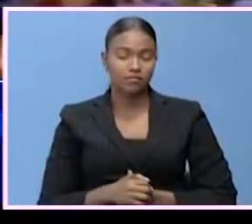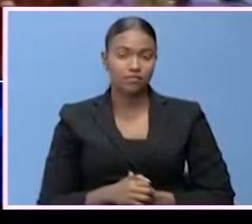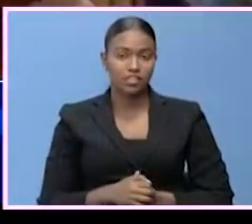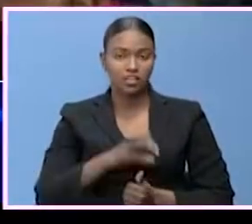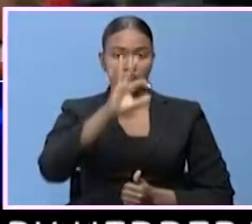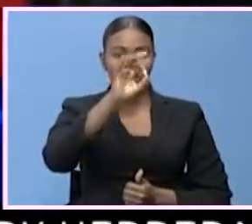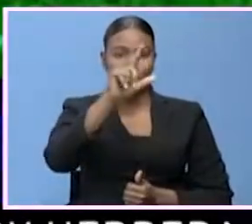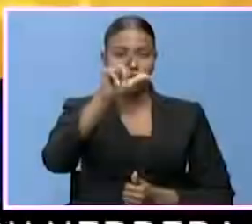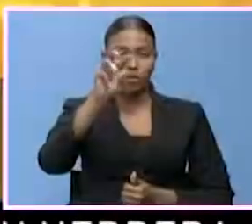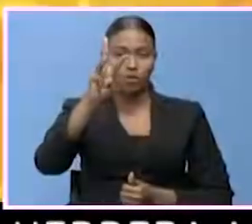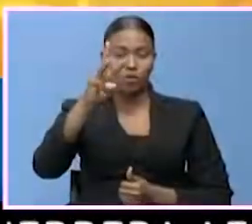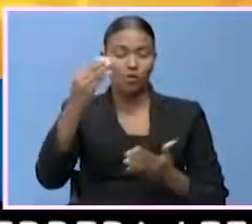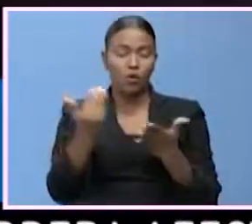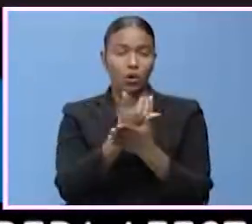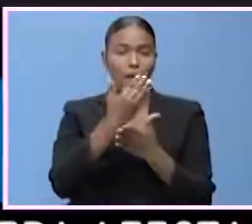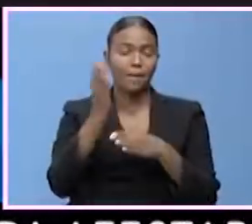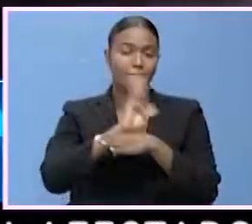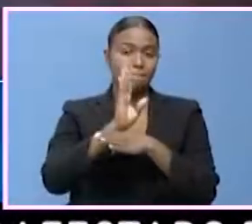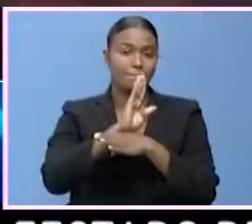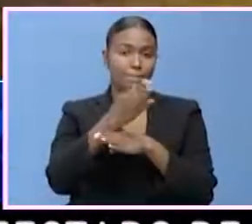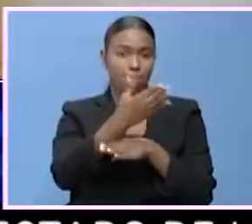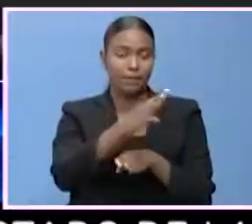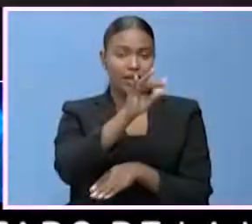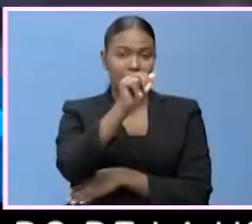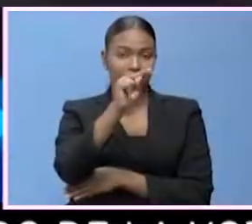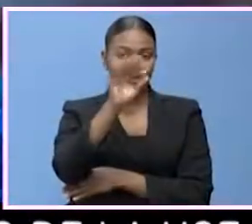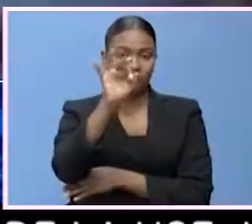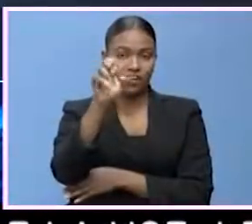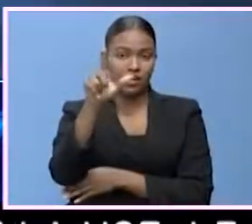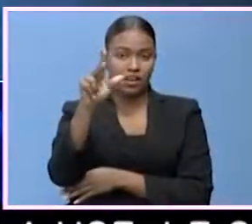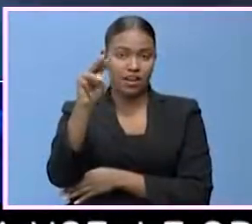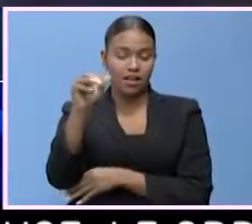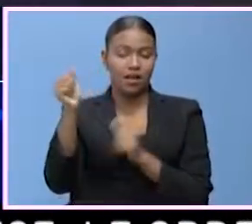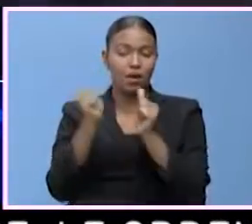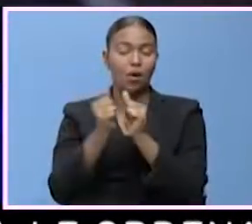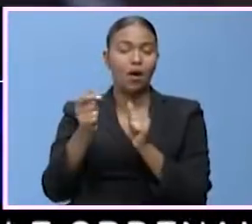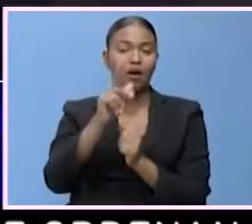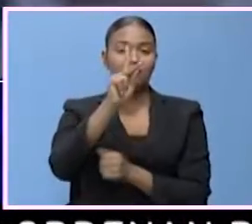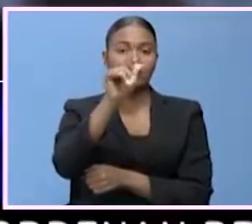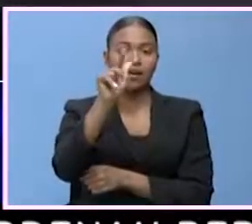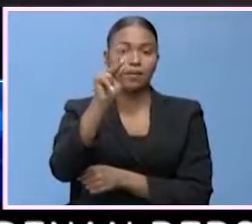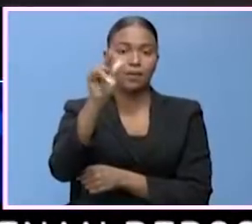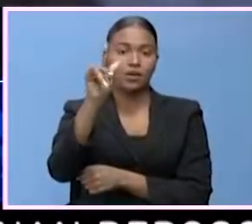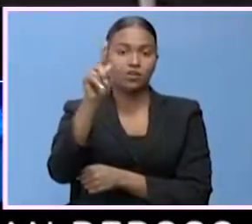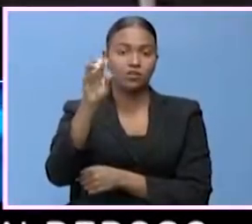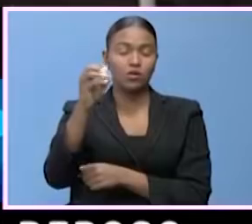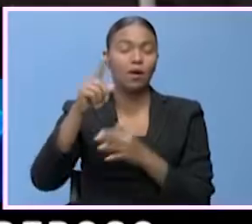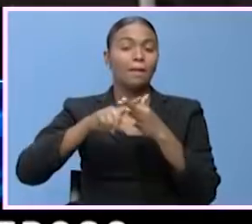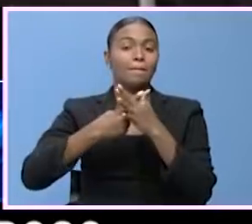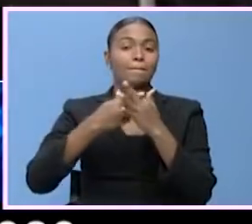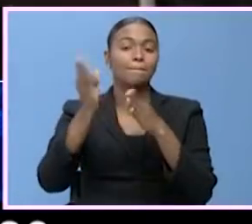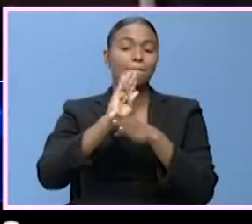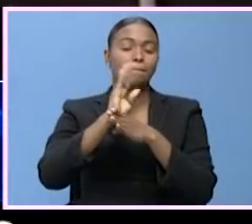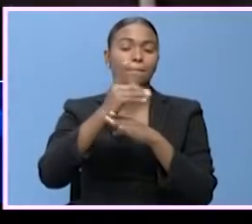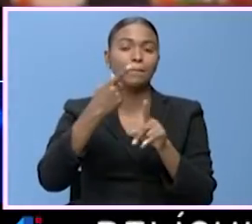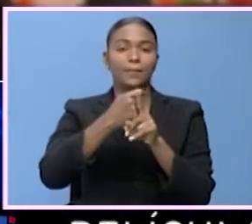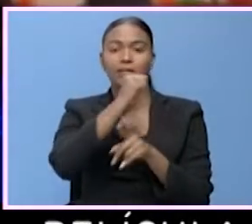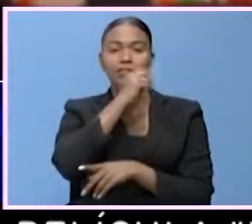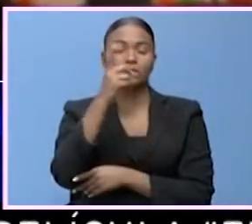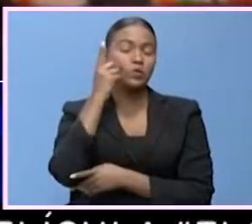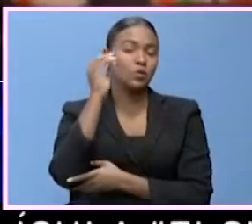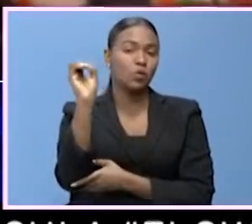Flow Calle, la nueva película de Caribbean Films, bajo la dirección de Fran Peroso, comienza su rodaje esta semana en Santo Domingo